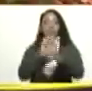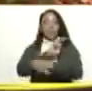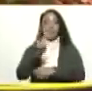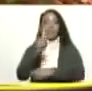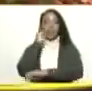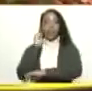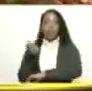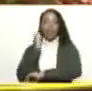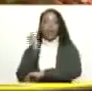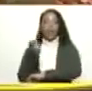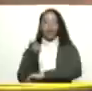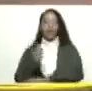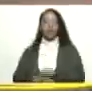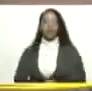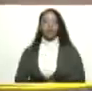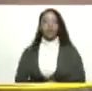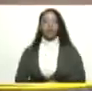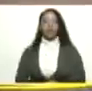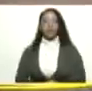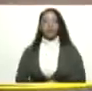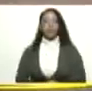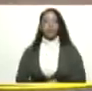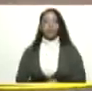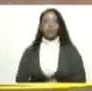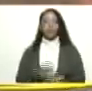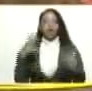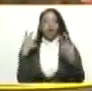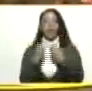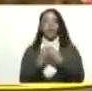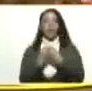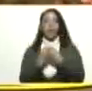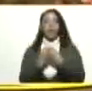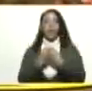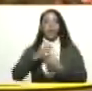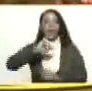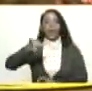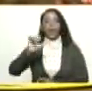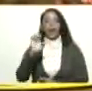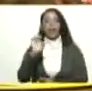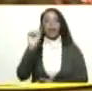Finanzas, compañero Jesús Farías,